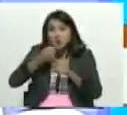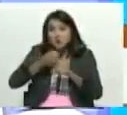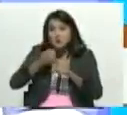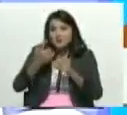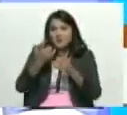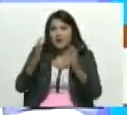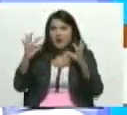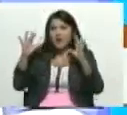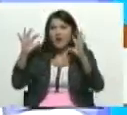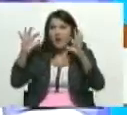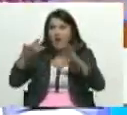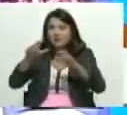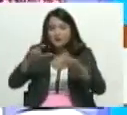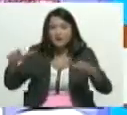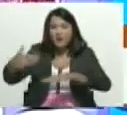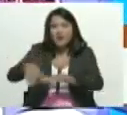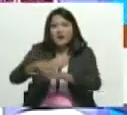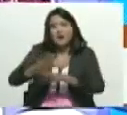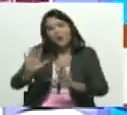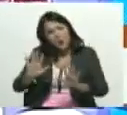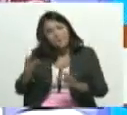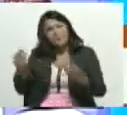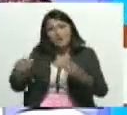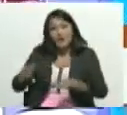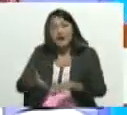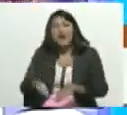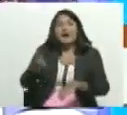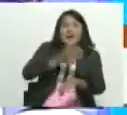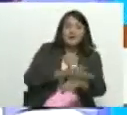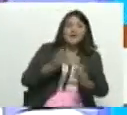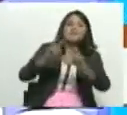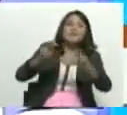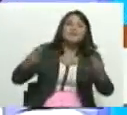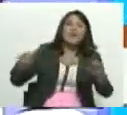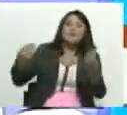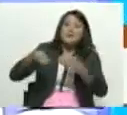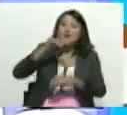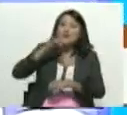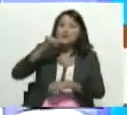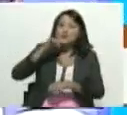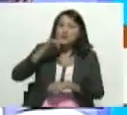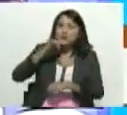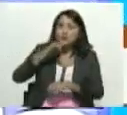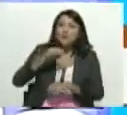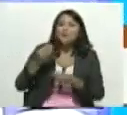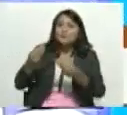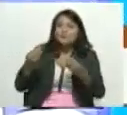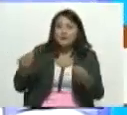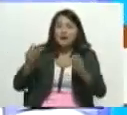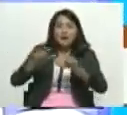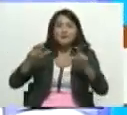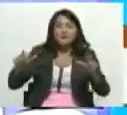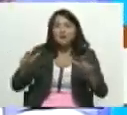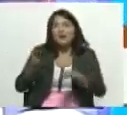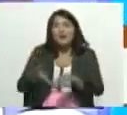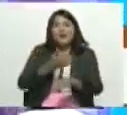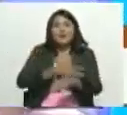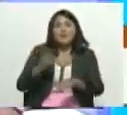particular antes de que salieran Diez mil personas a las calles la gente se movilizó por meses